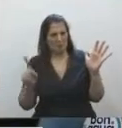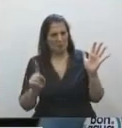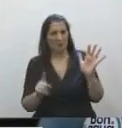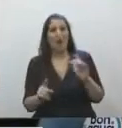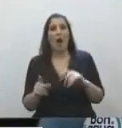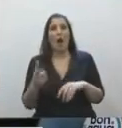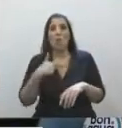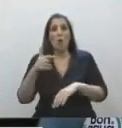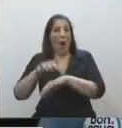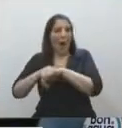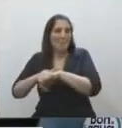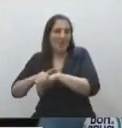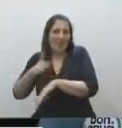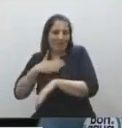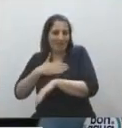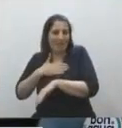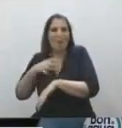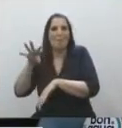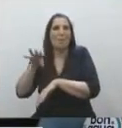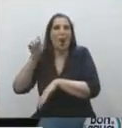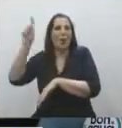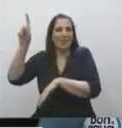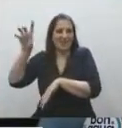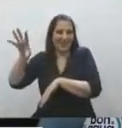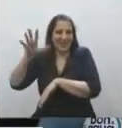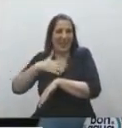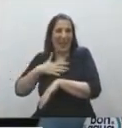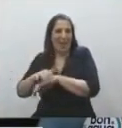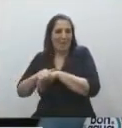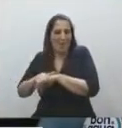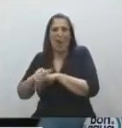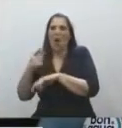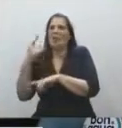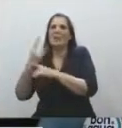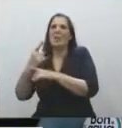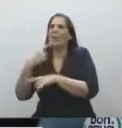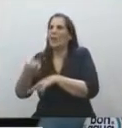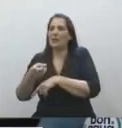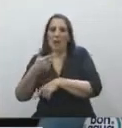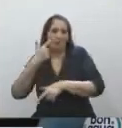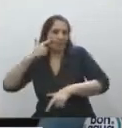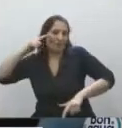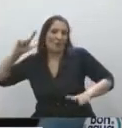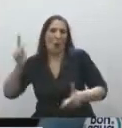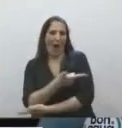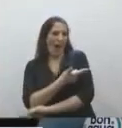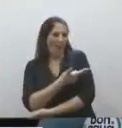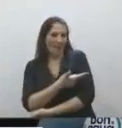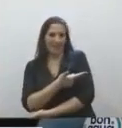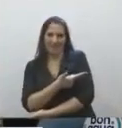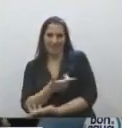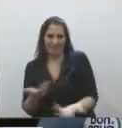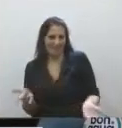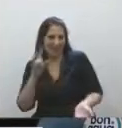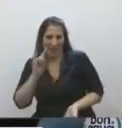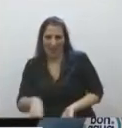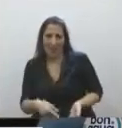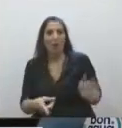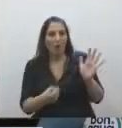noticia es la posibilidad, desde mi punto de vista, del cambio. Del cambio. ¿Y ese cambio por dónde va? ¿Por dónde? Porque